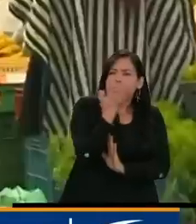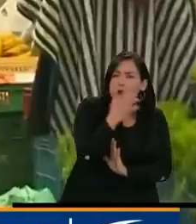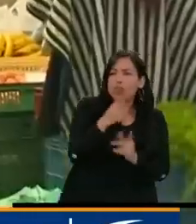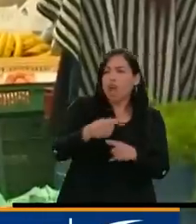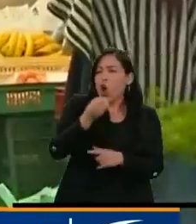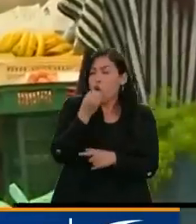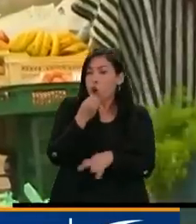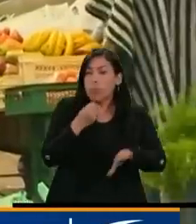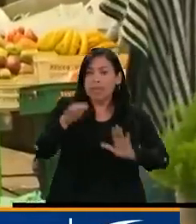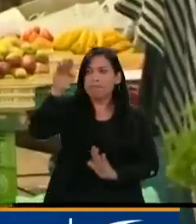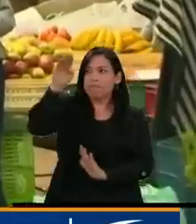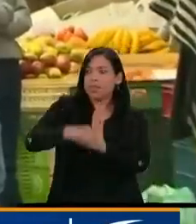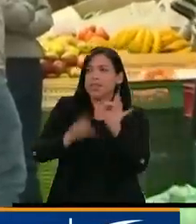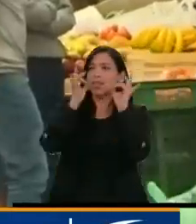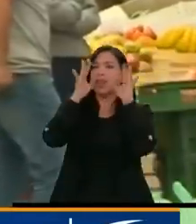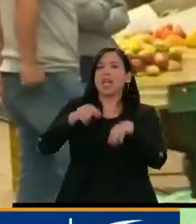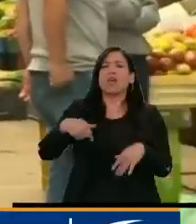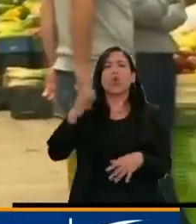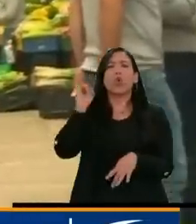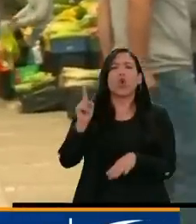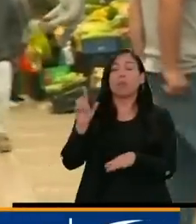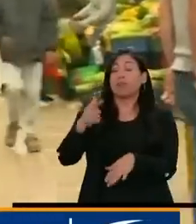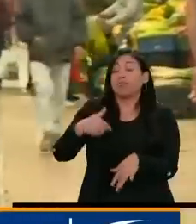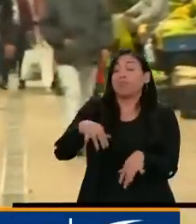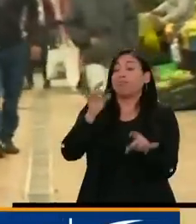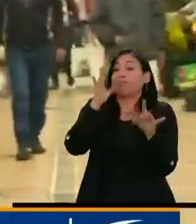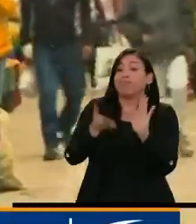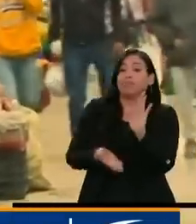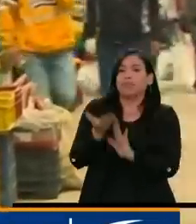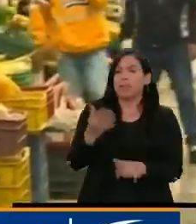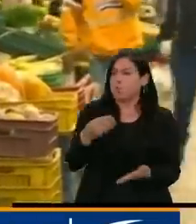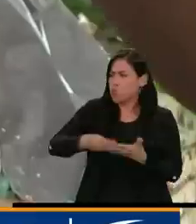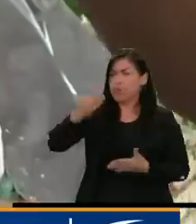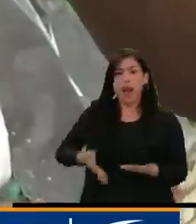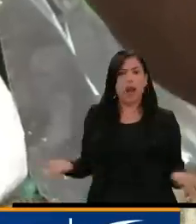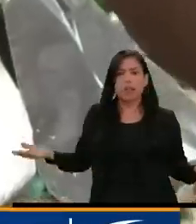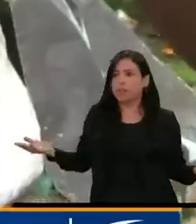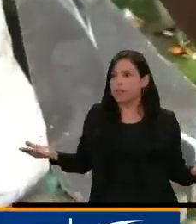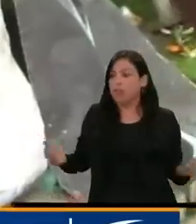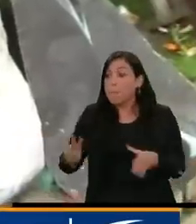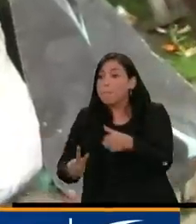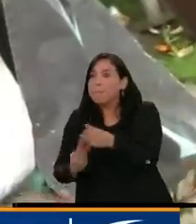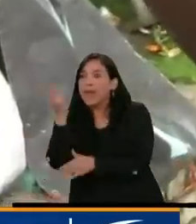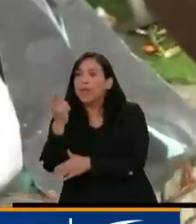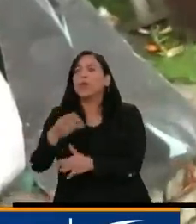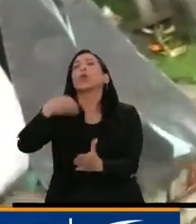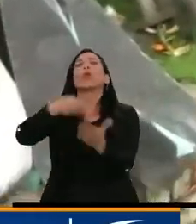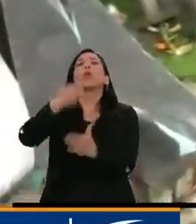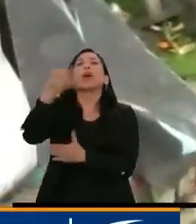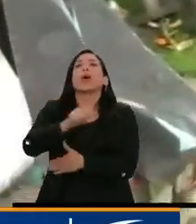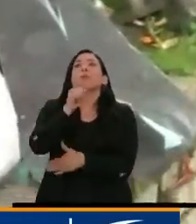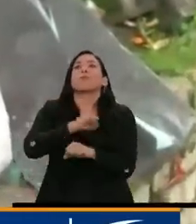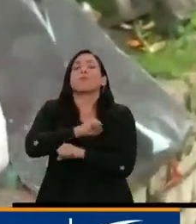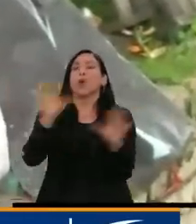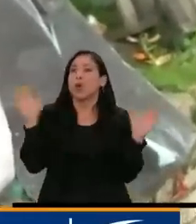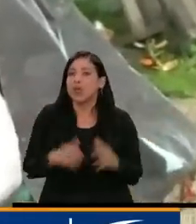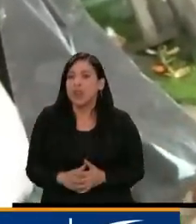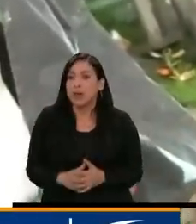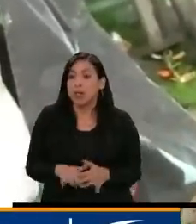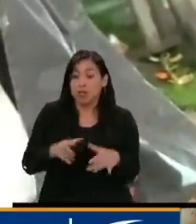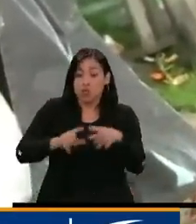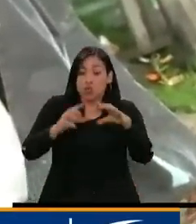verduras se estaría convirtiendo en todo un privilegio. Muy caro, la verdura está carísima,